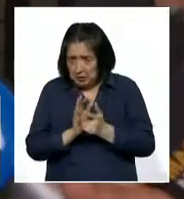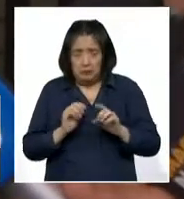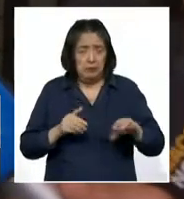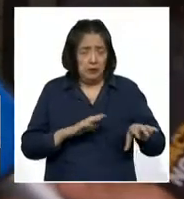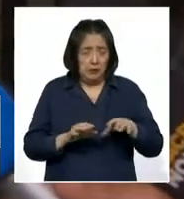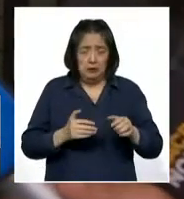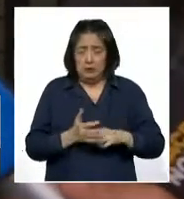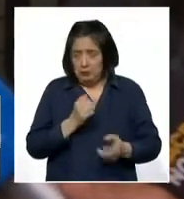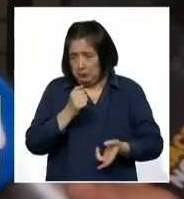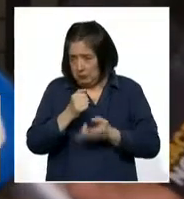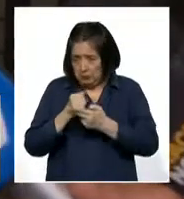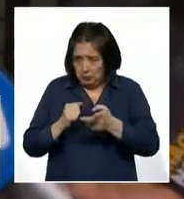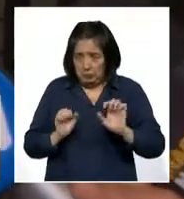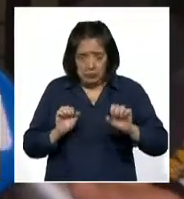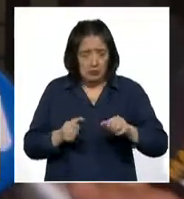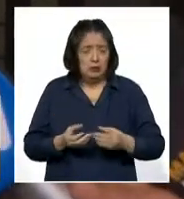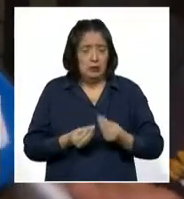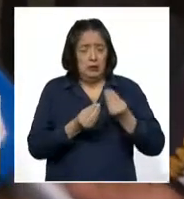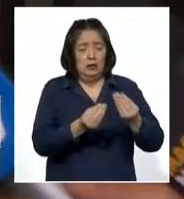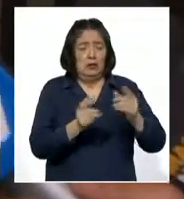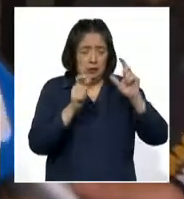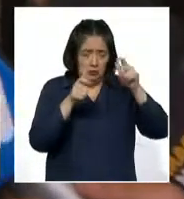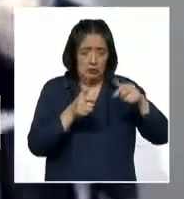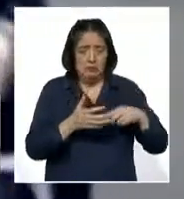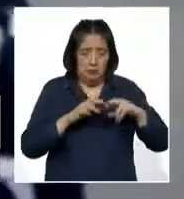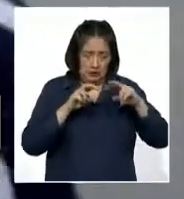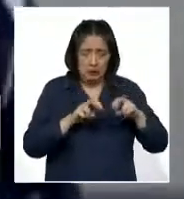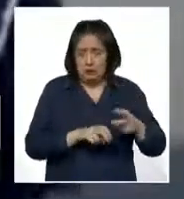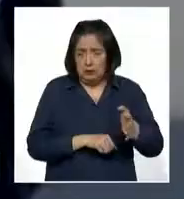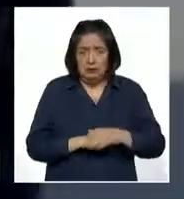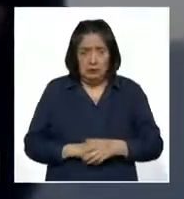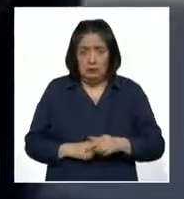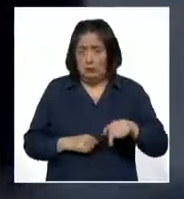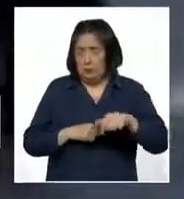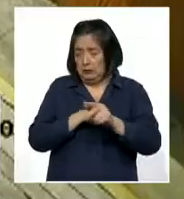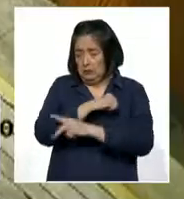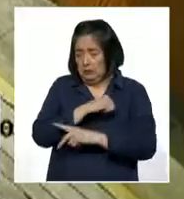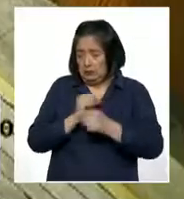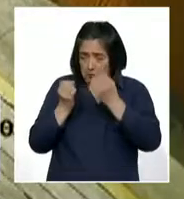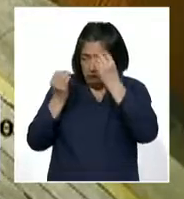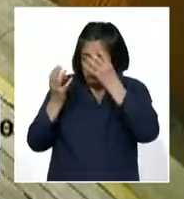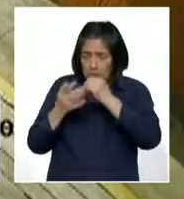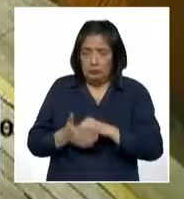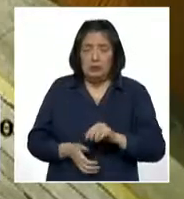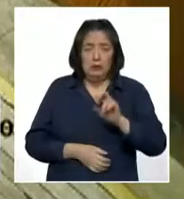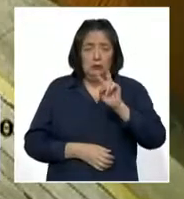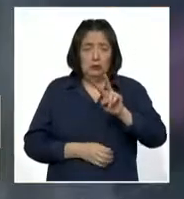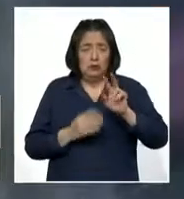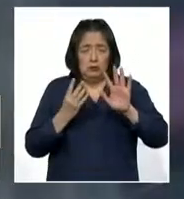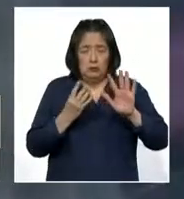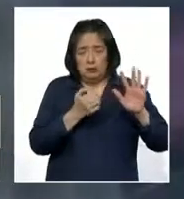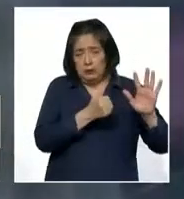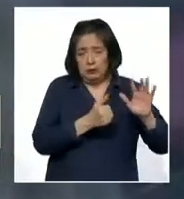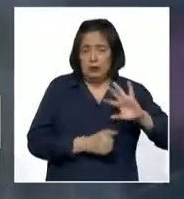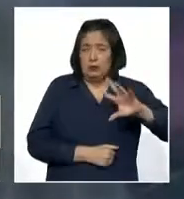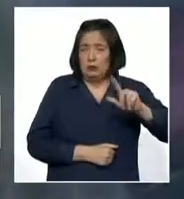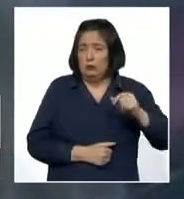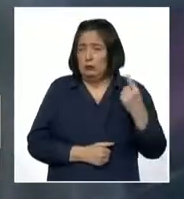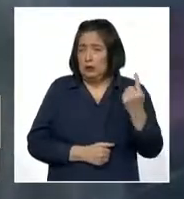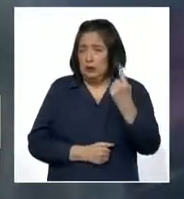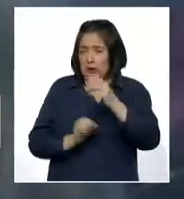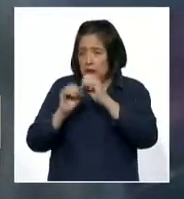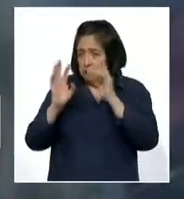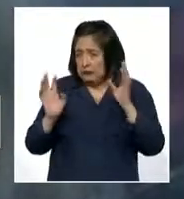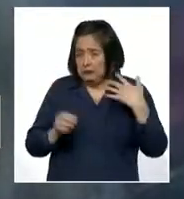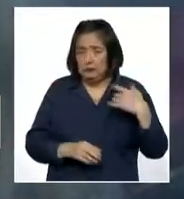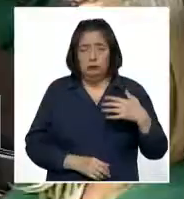implemente para la seguridad ciudadana, debería presentarla al Congreso para analizarlo. En el país se reporta a la policía 296 robos al día,